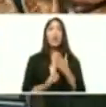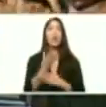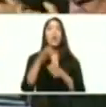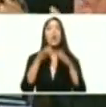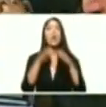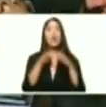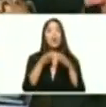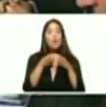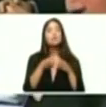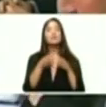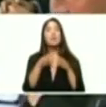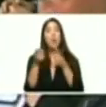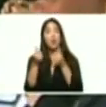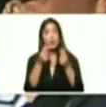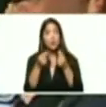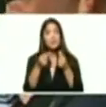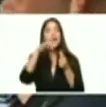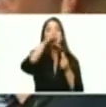Productiva en todos los estados,